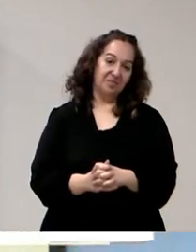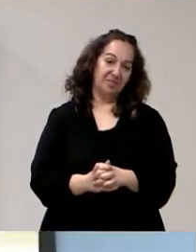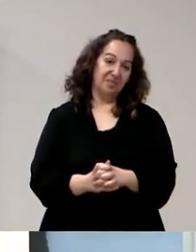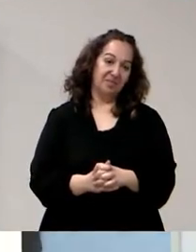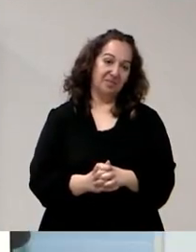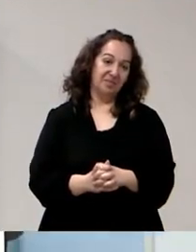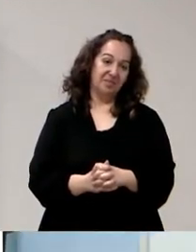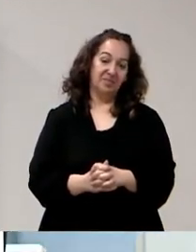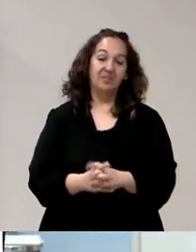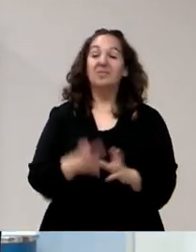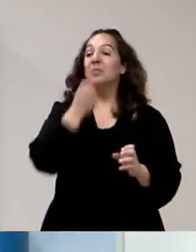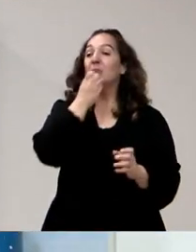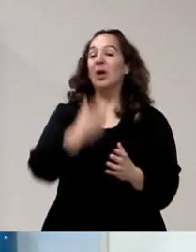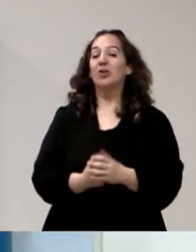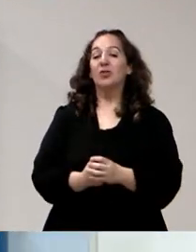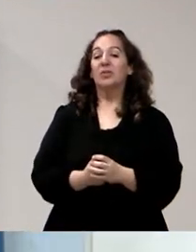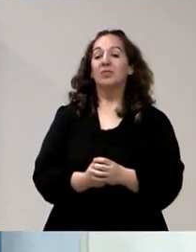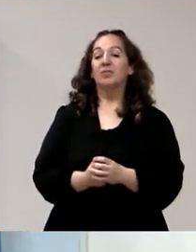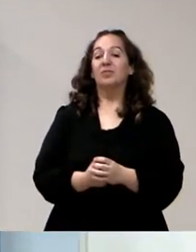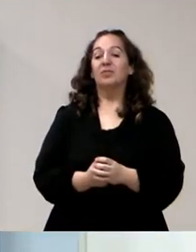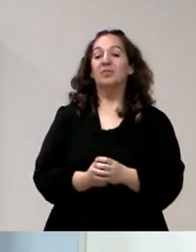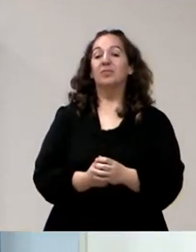tiempo Bueno